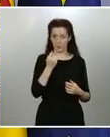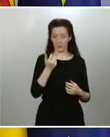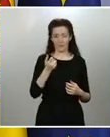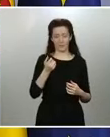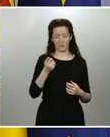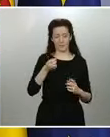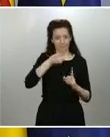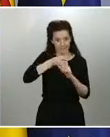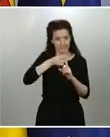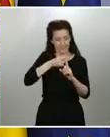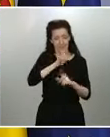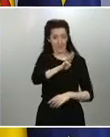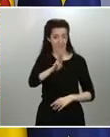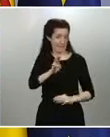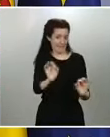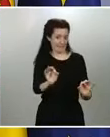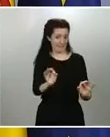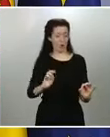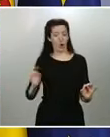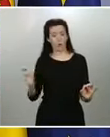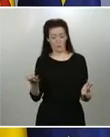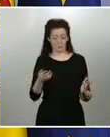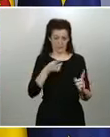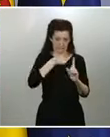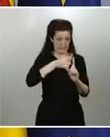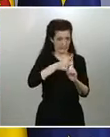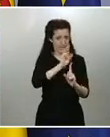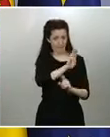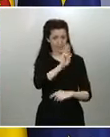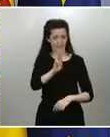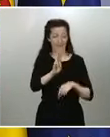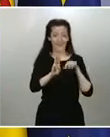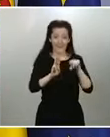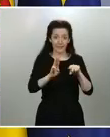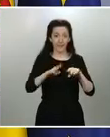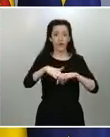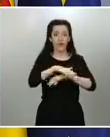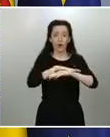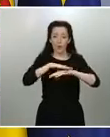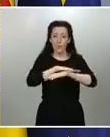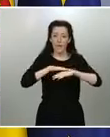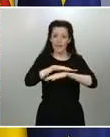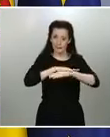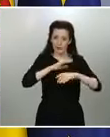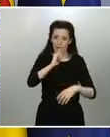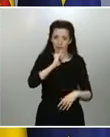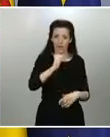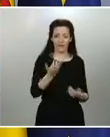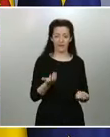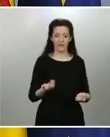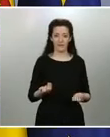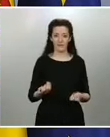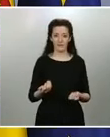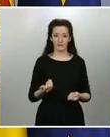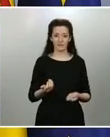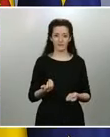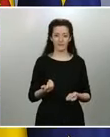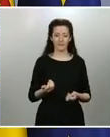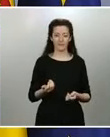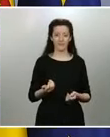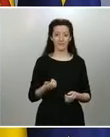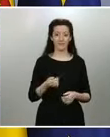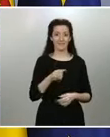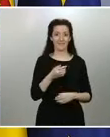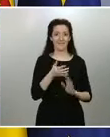estos gobiernan y por lo tanto esta es gestión está fundamentada en la corresponsabilidad este